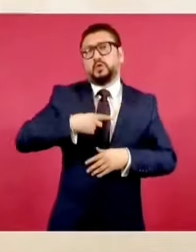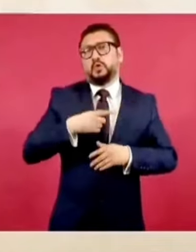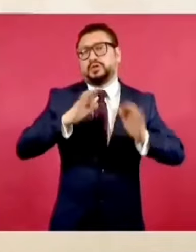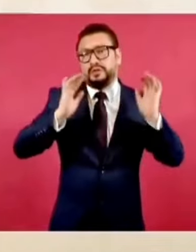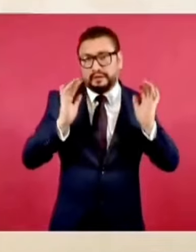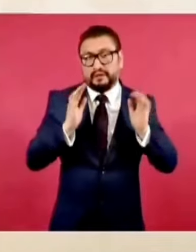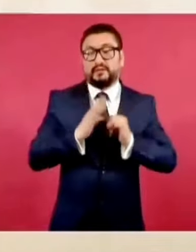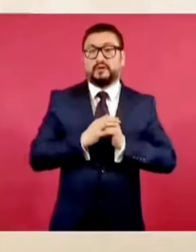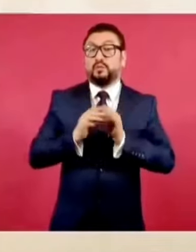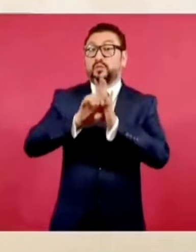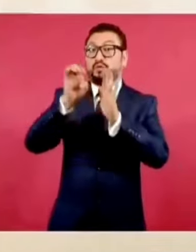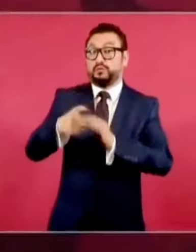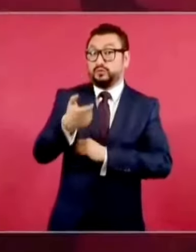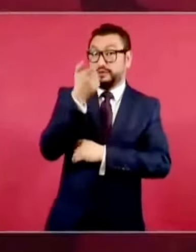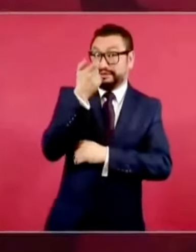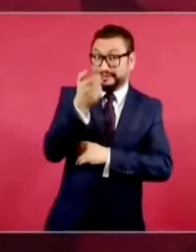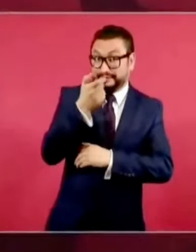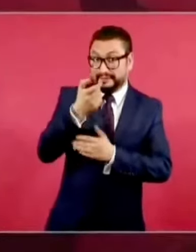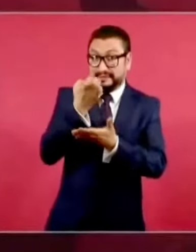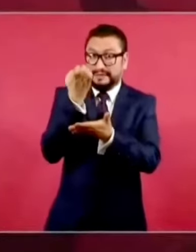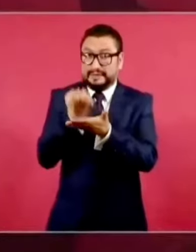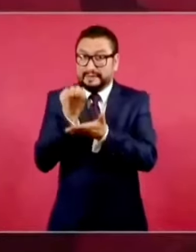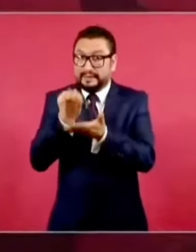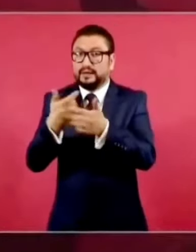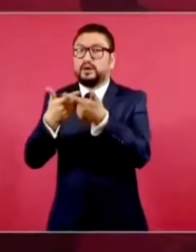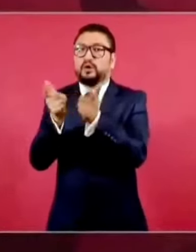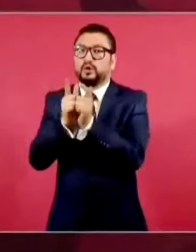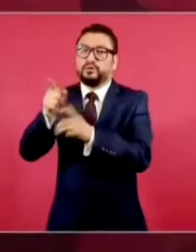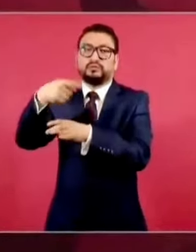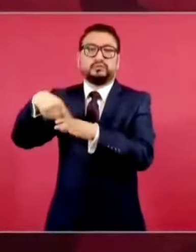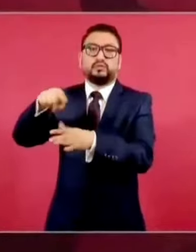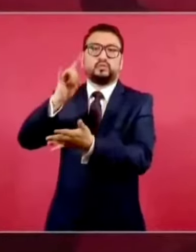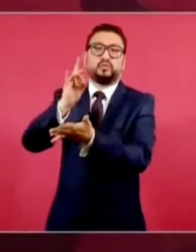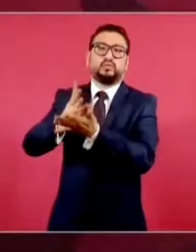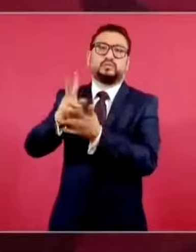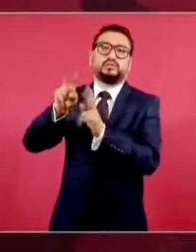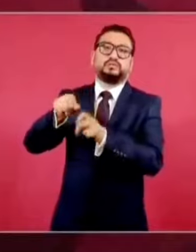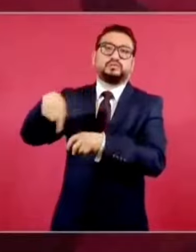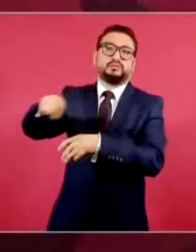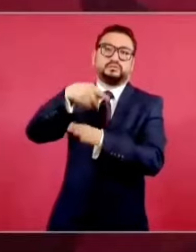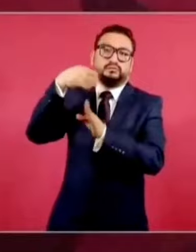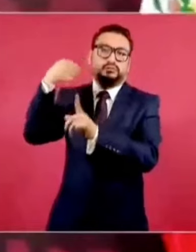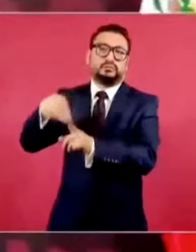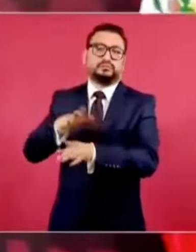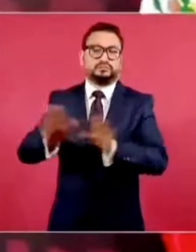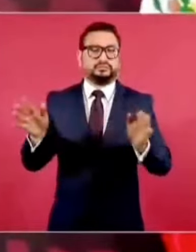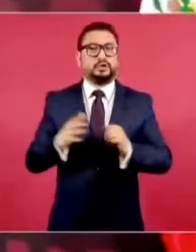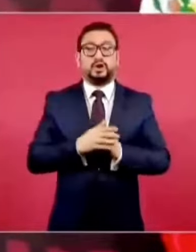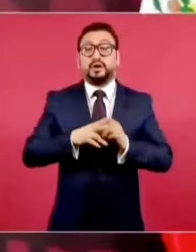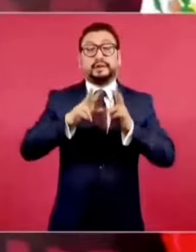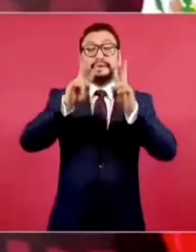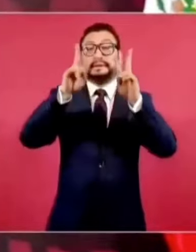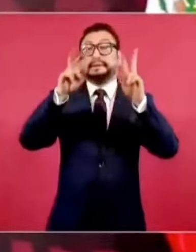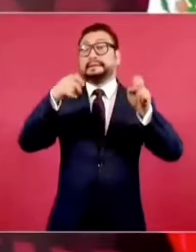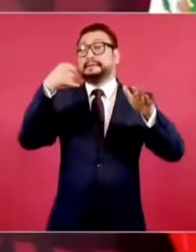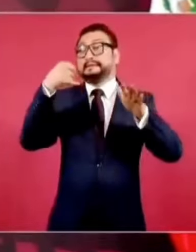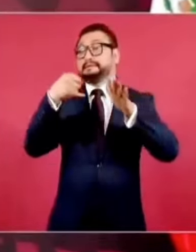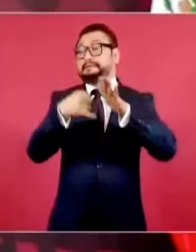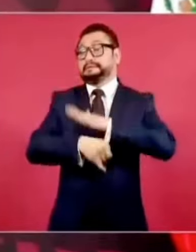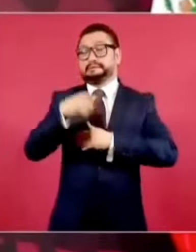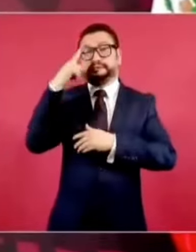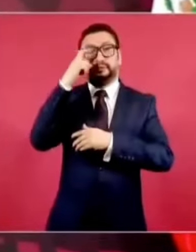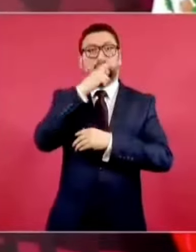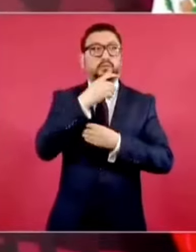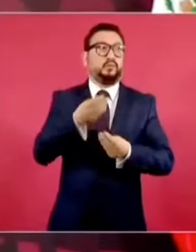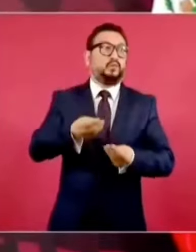los economistas son temas tan complejos tan complejos